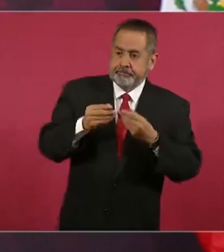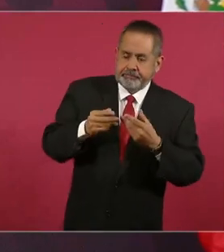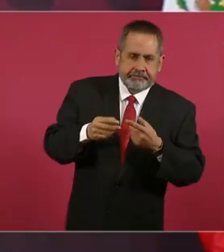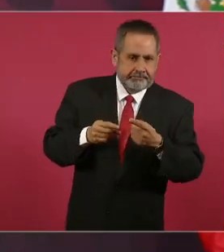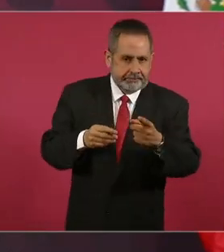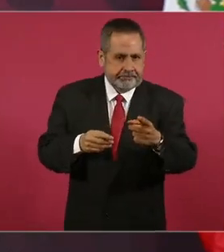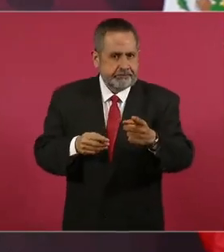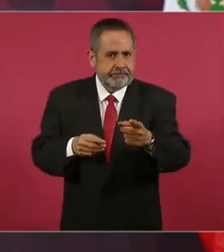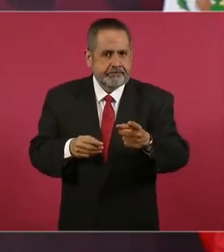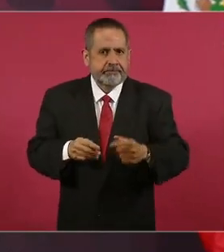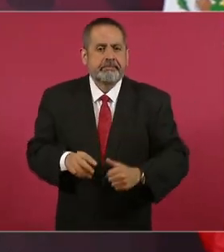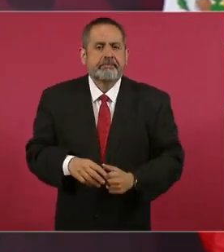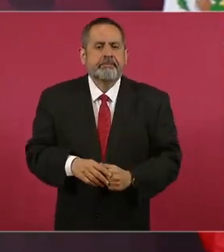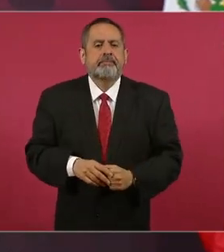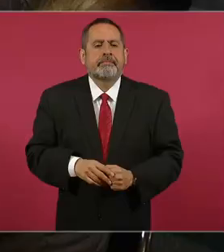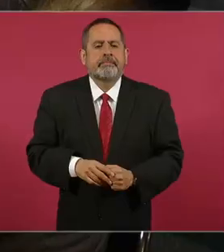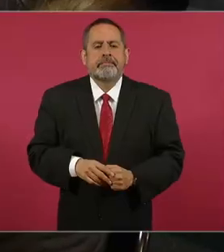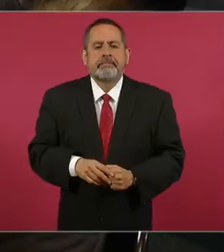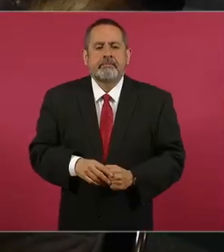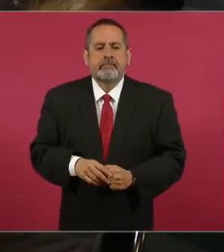también